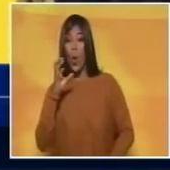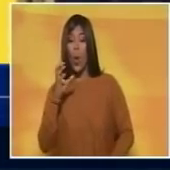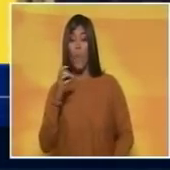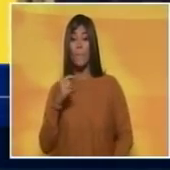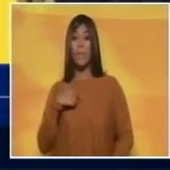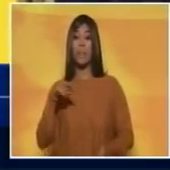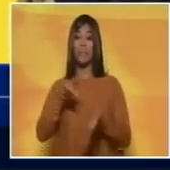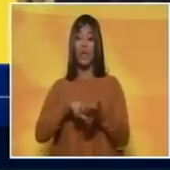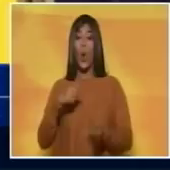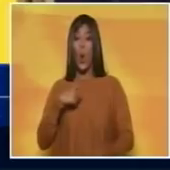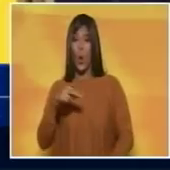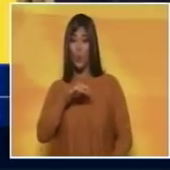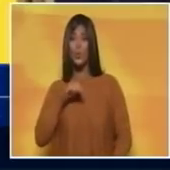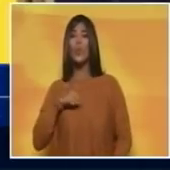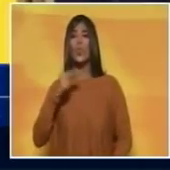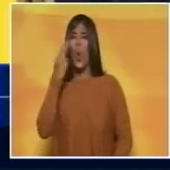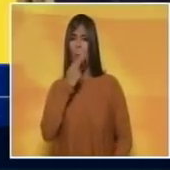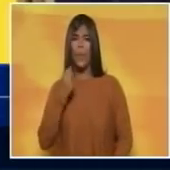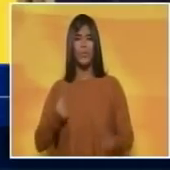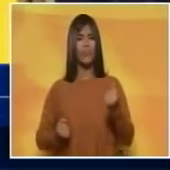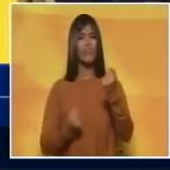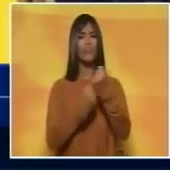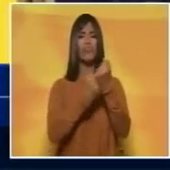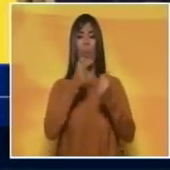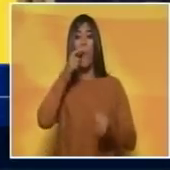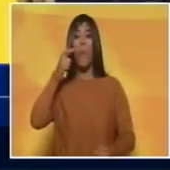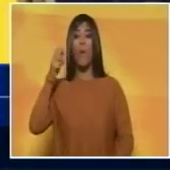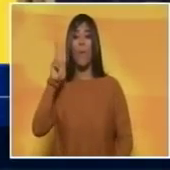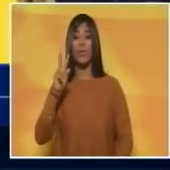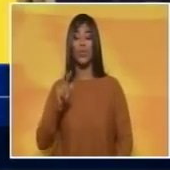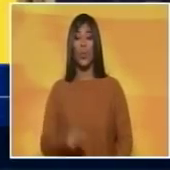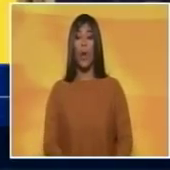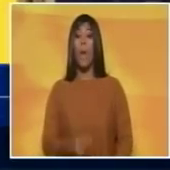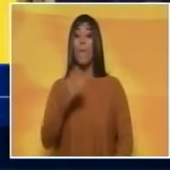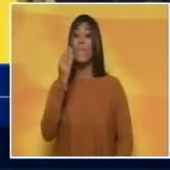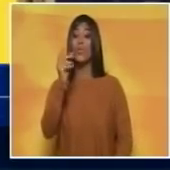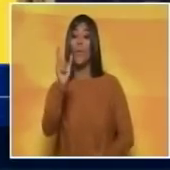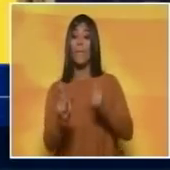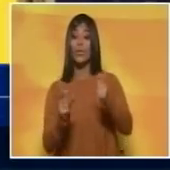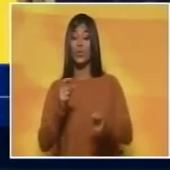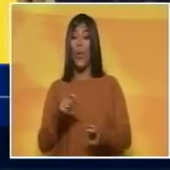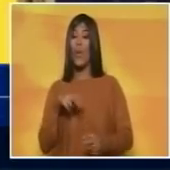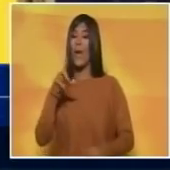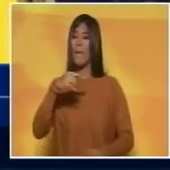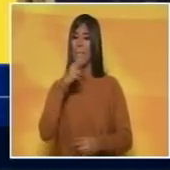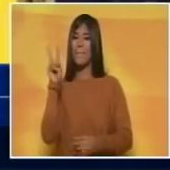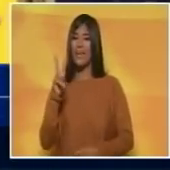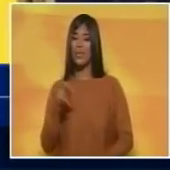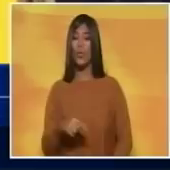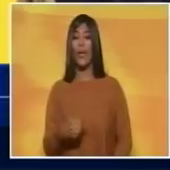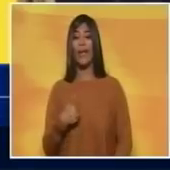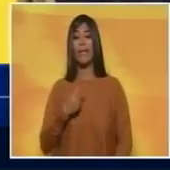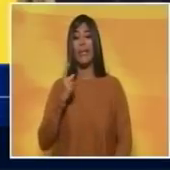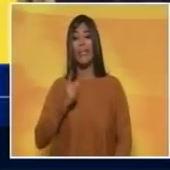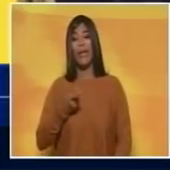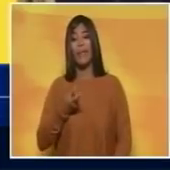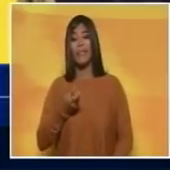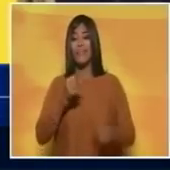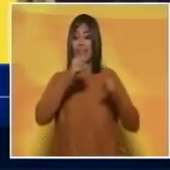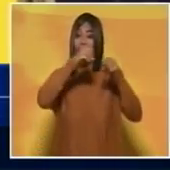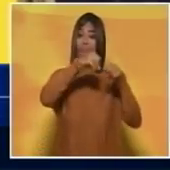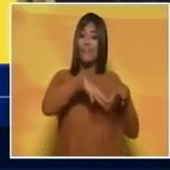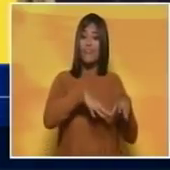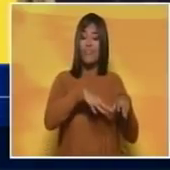profundo compromiso con el pueblo venezolano, de millones de venezolanos que se ven obligados a abandonar su